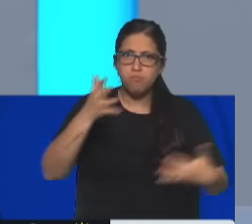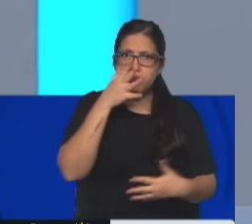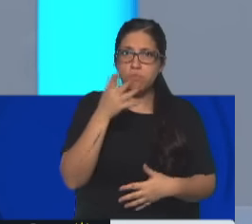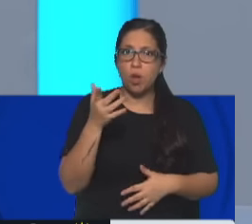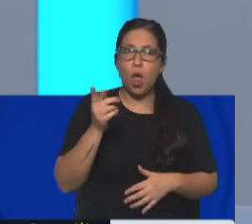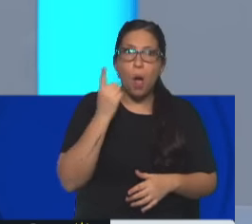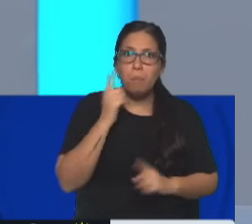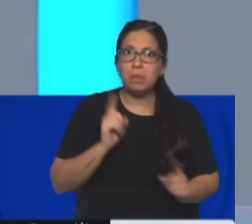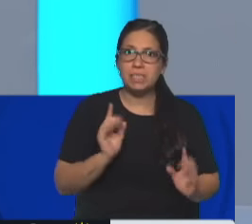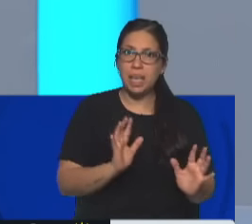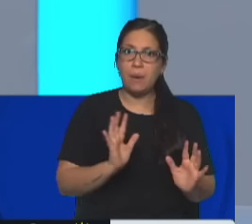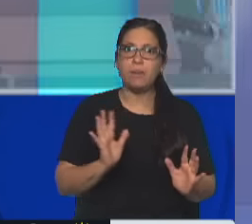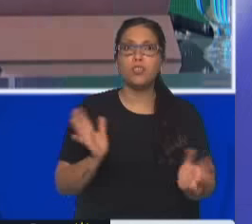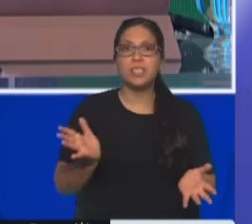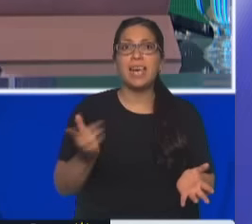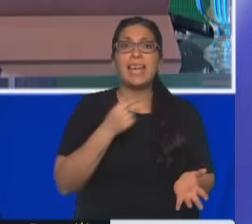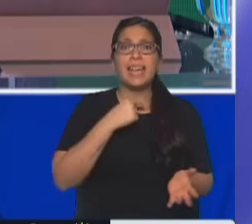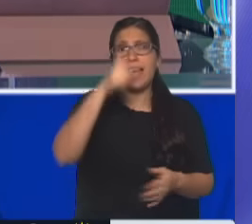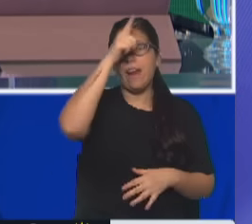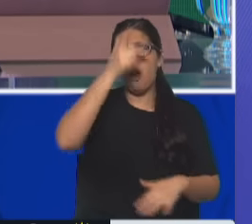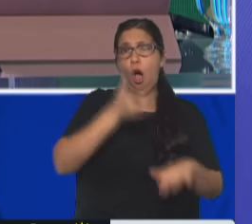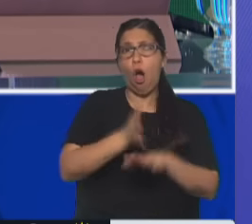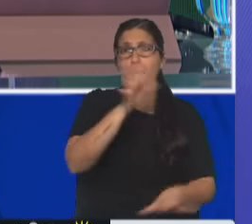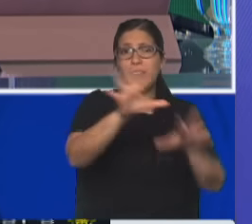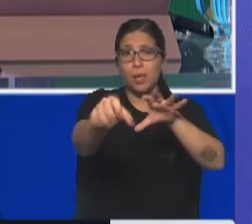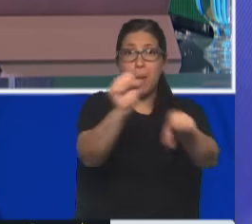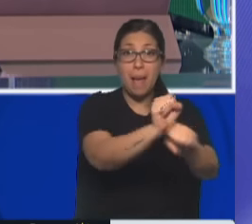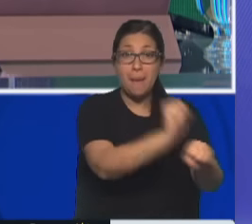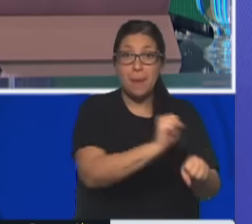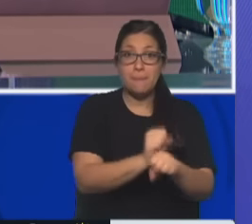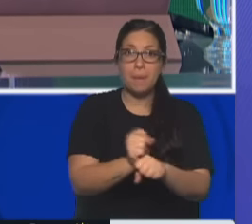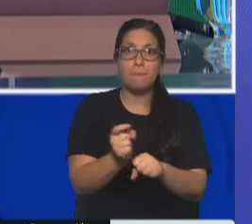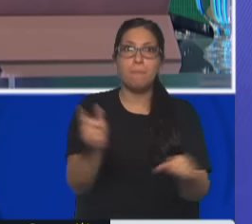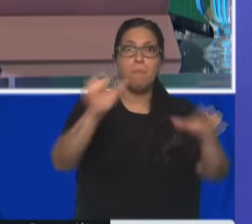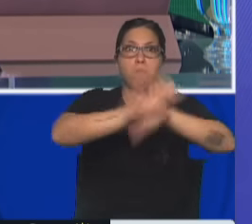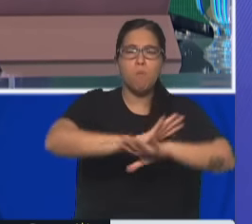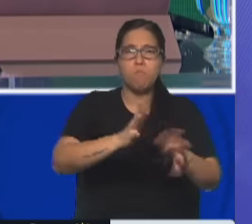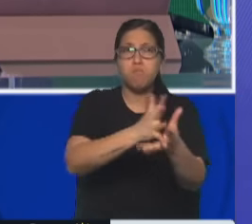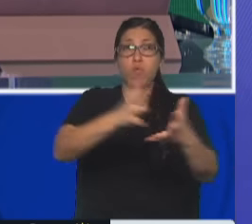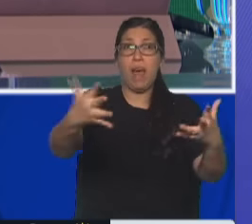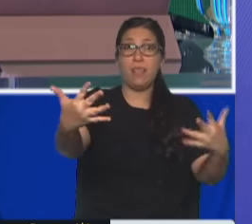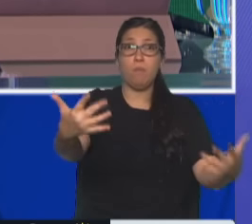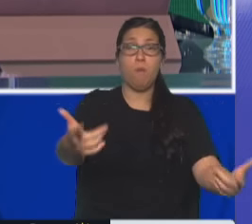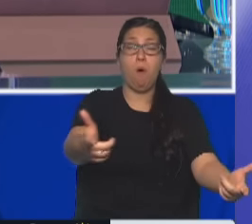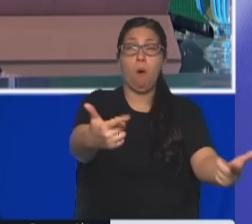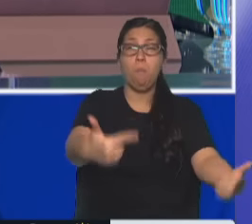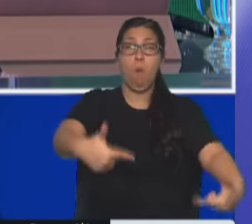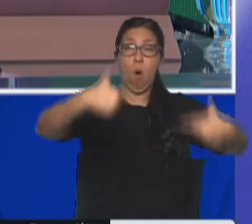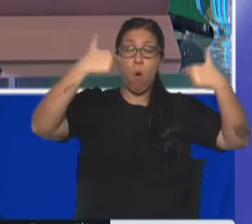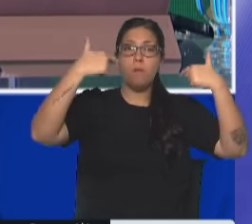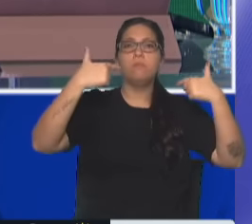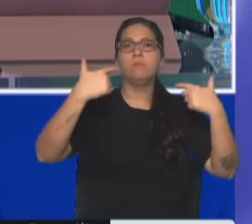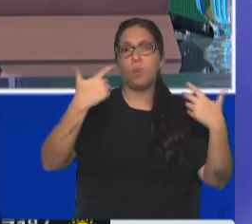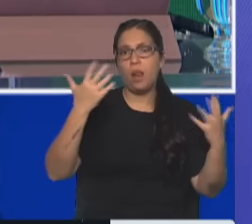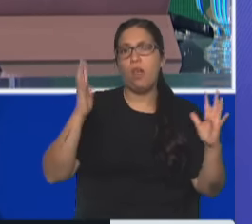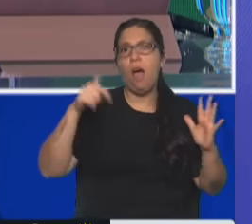bueno, quizás quisieron llevar adelante un operativo, no de esta magnitud como termina siendo, pero bueno, repito, esto va a ser ahora ya materia de investigación